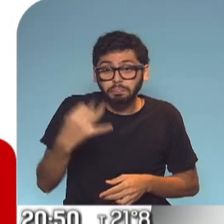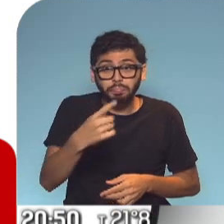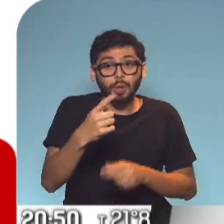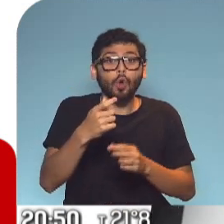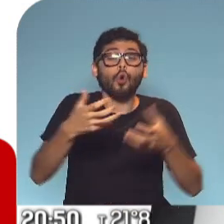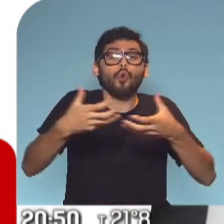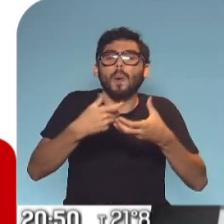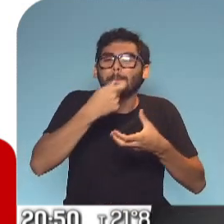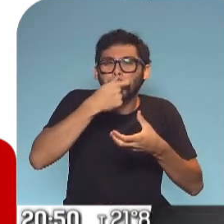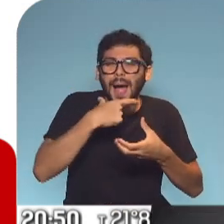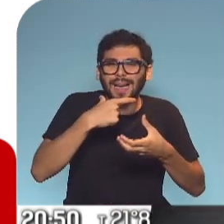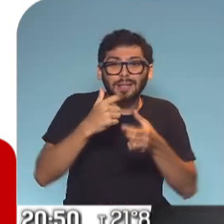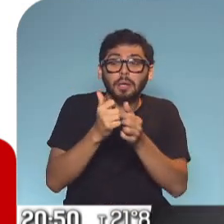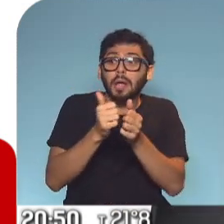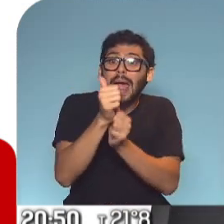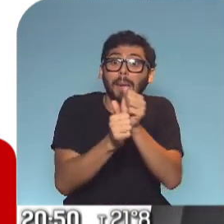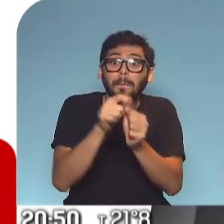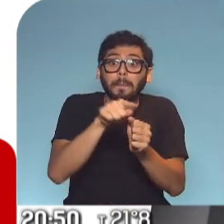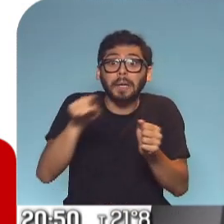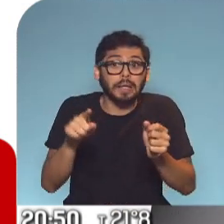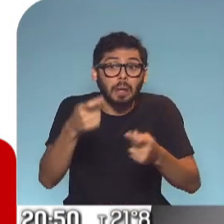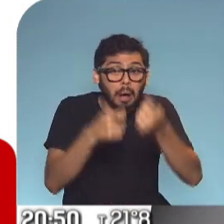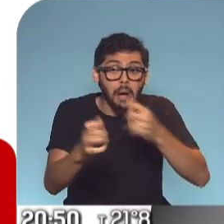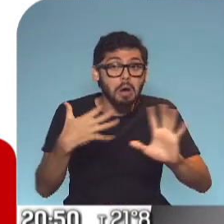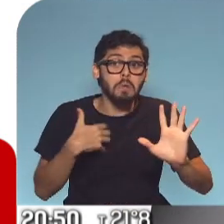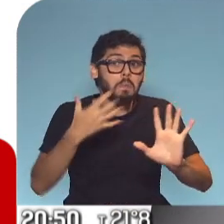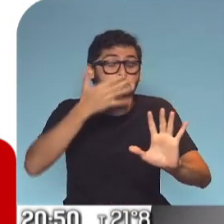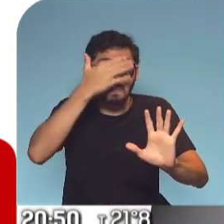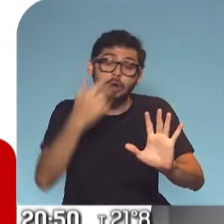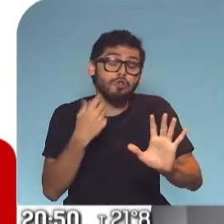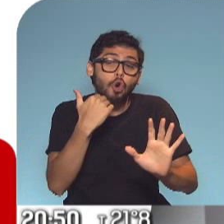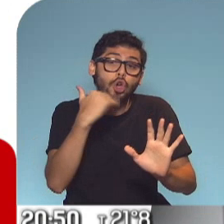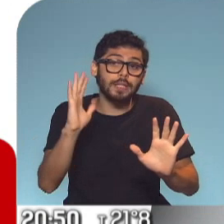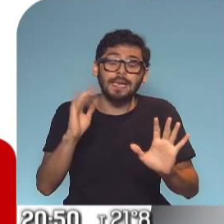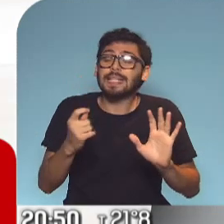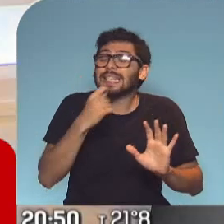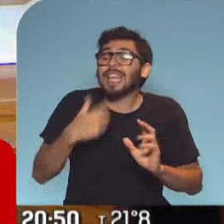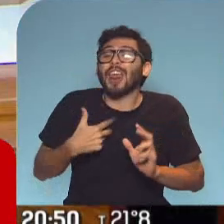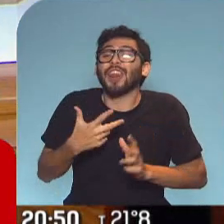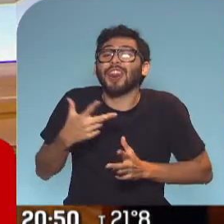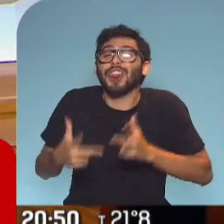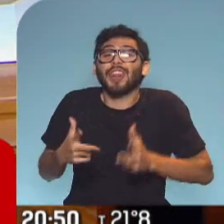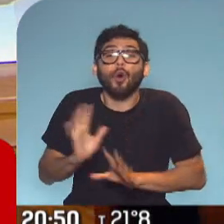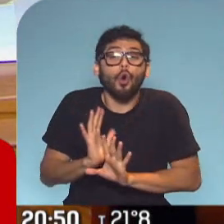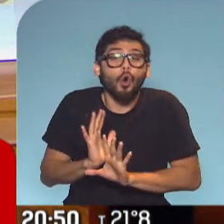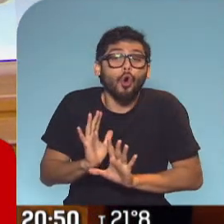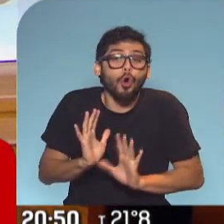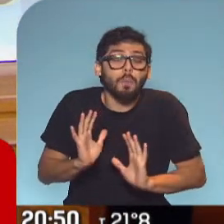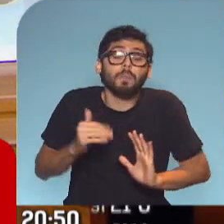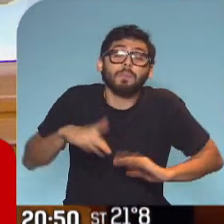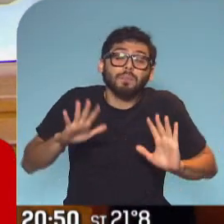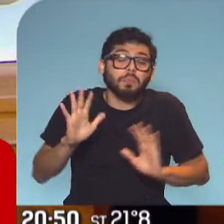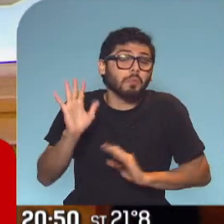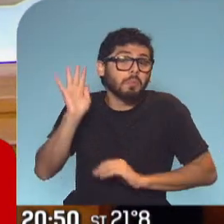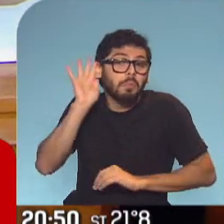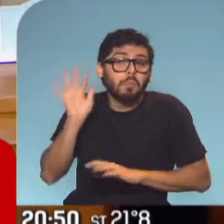grupo Macri y que si algún comentario hizo, en rigor fue por haber escuchado comentarios